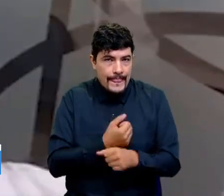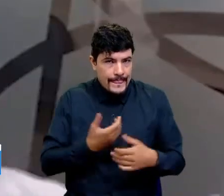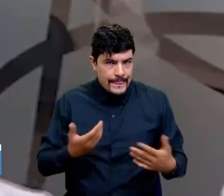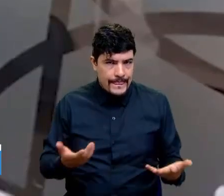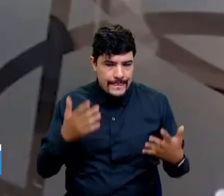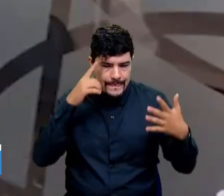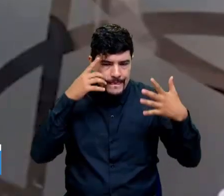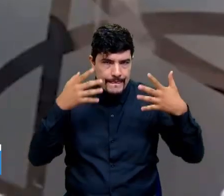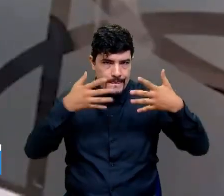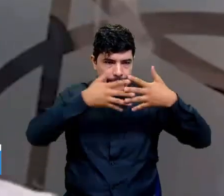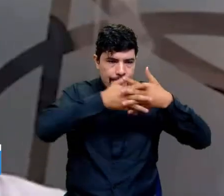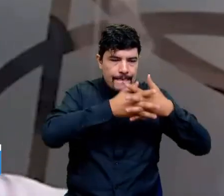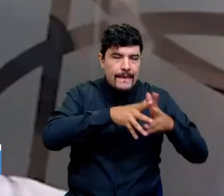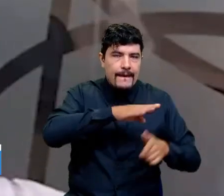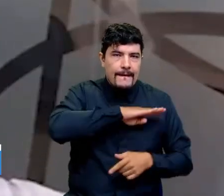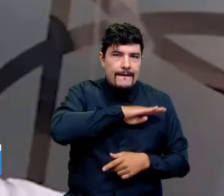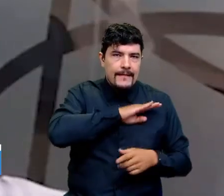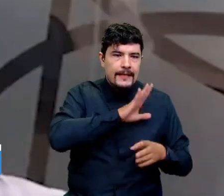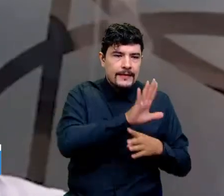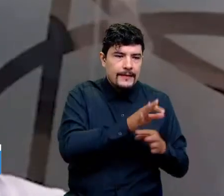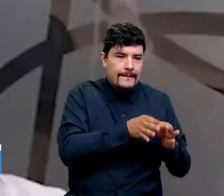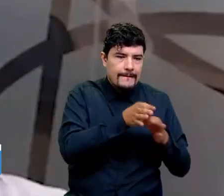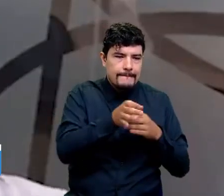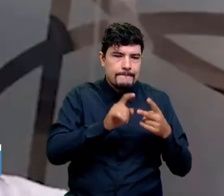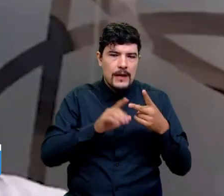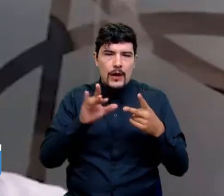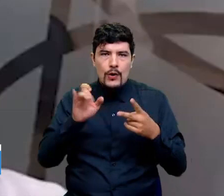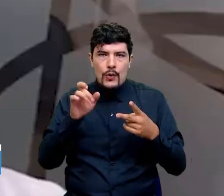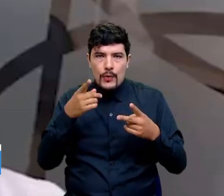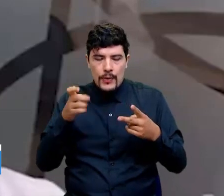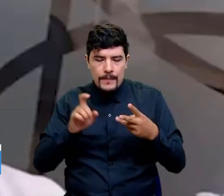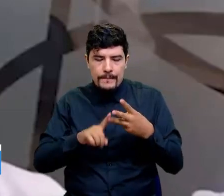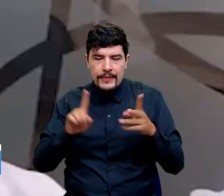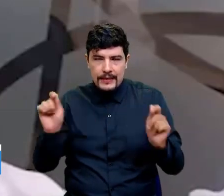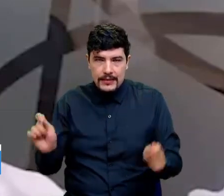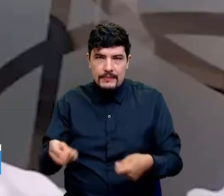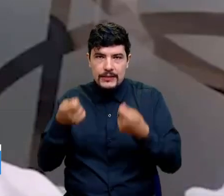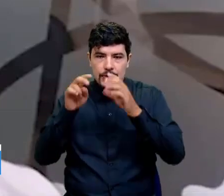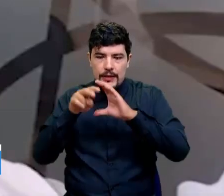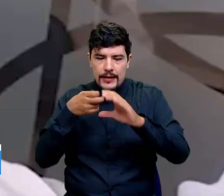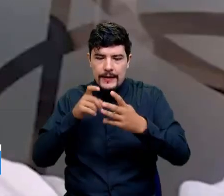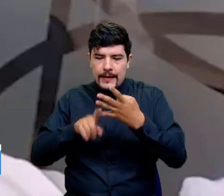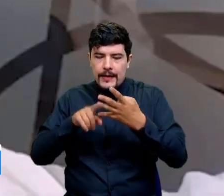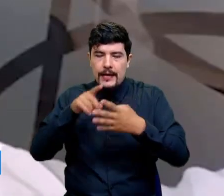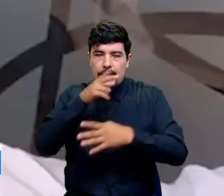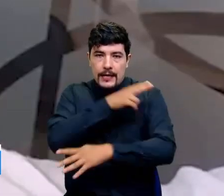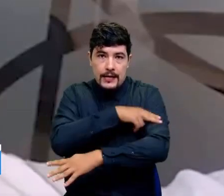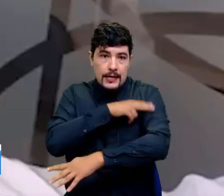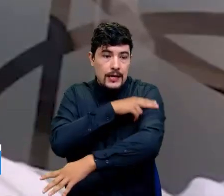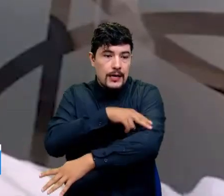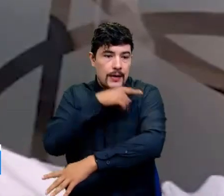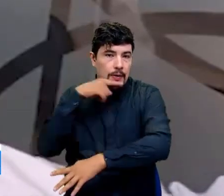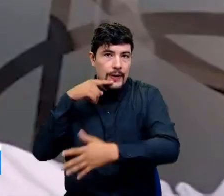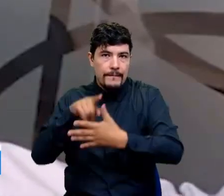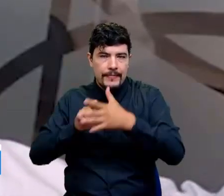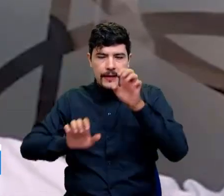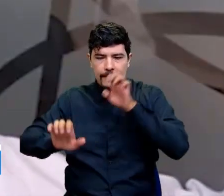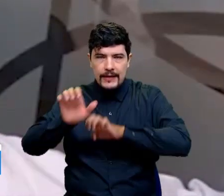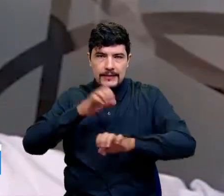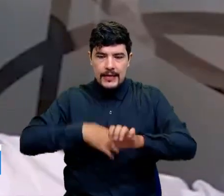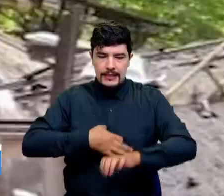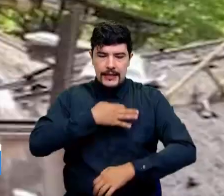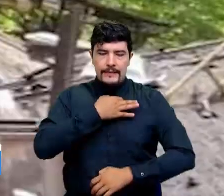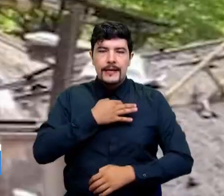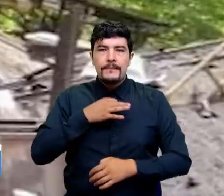articulación con la Alcaldía Municipal, con el CRUE, con Salvamento Minero, con la Cruz Roja, con la Defensa Civil, el